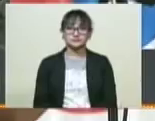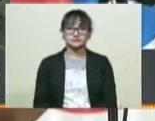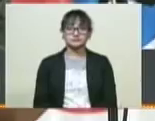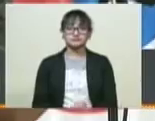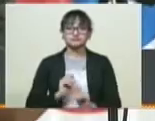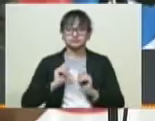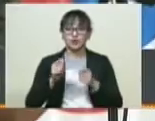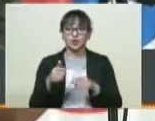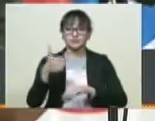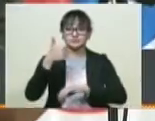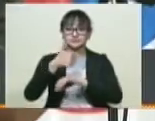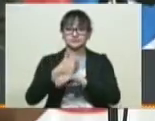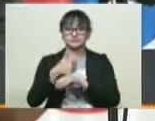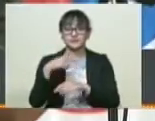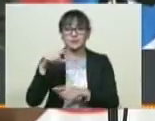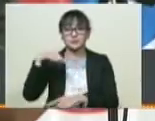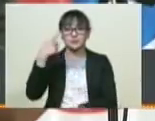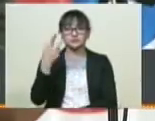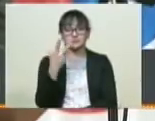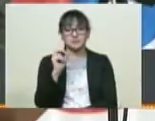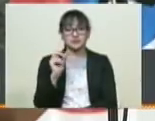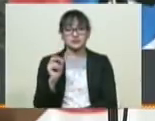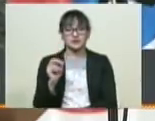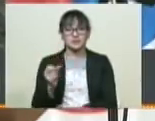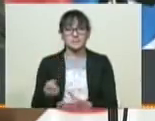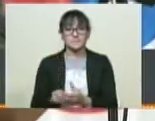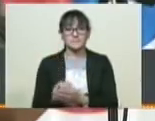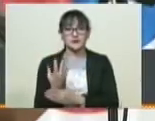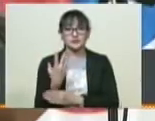designado el órgano rector para el próximo 20 de mayo.